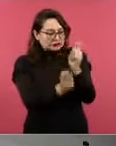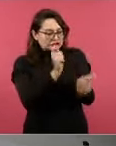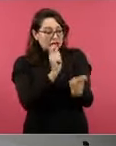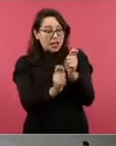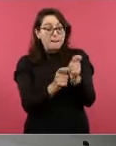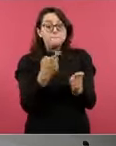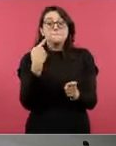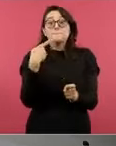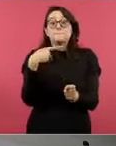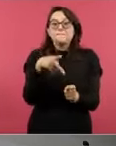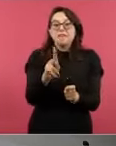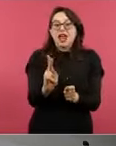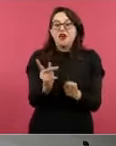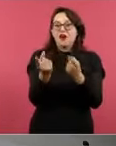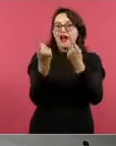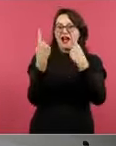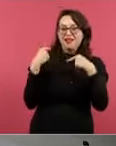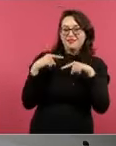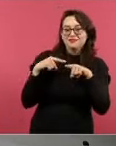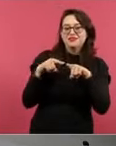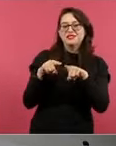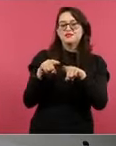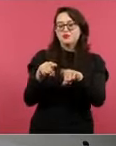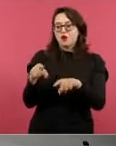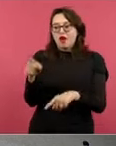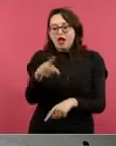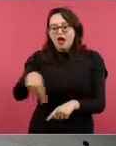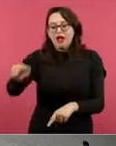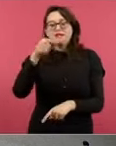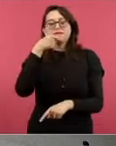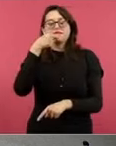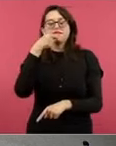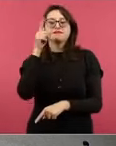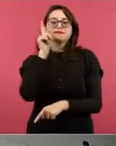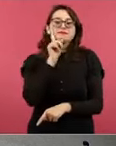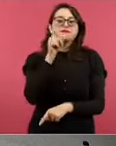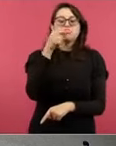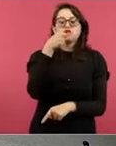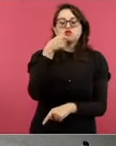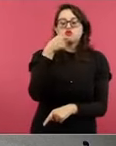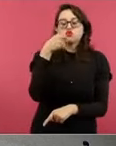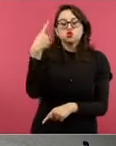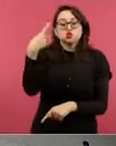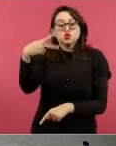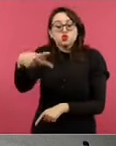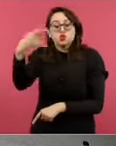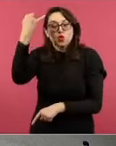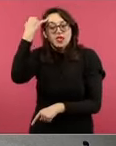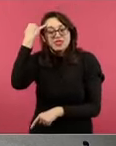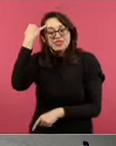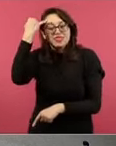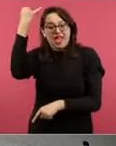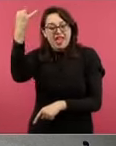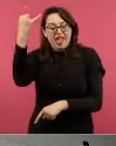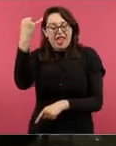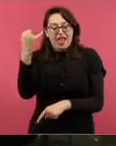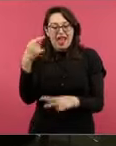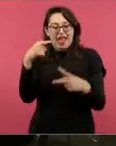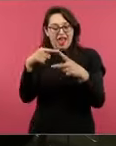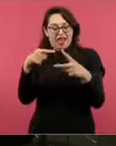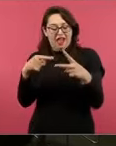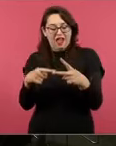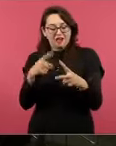y nuestros niños hacen sus propias composiciones a partir del uso de 2